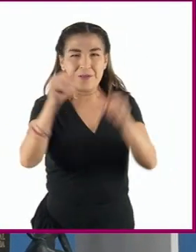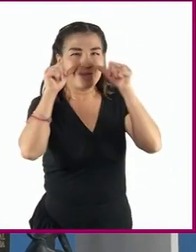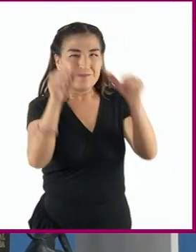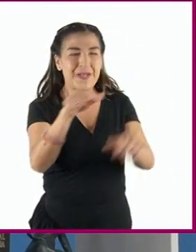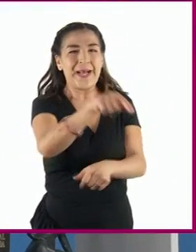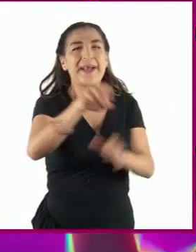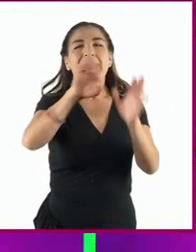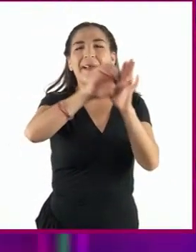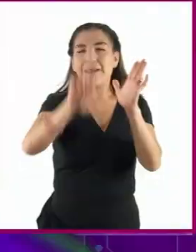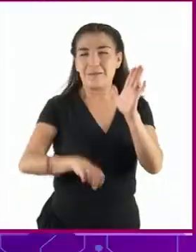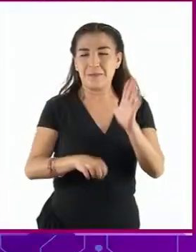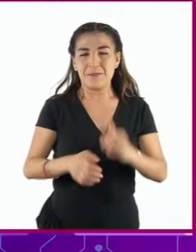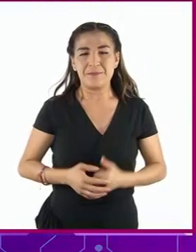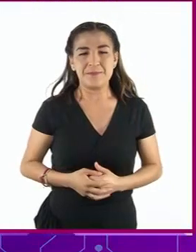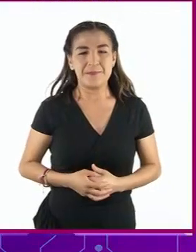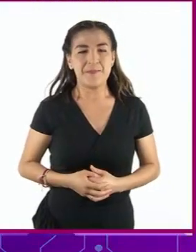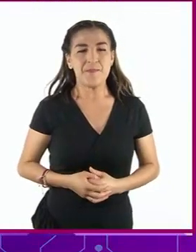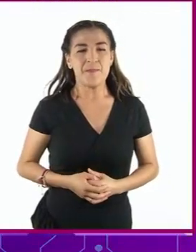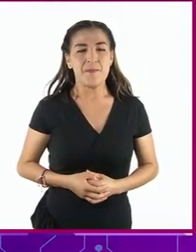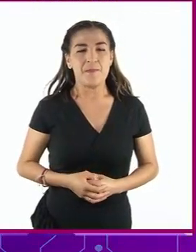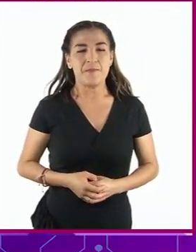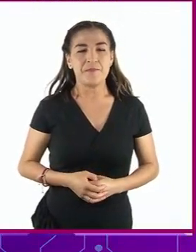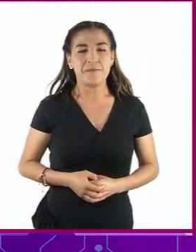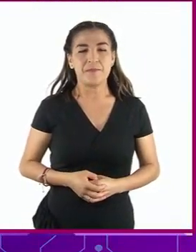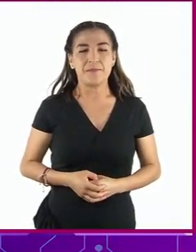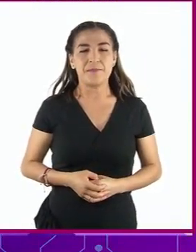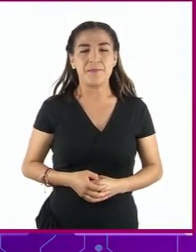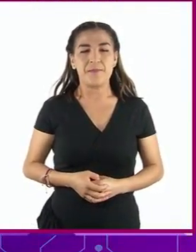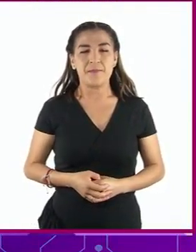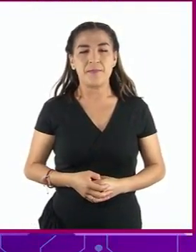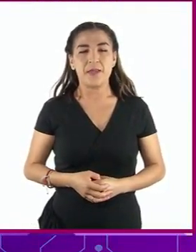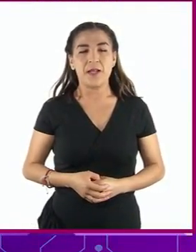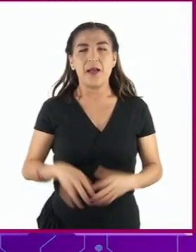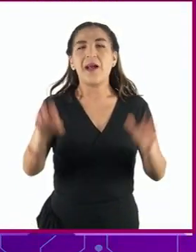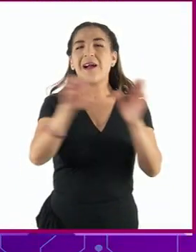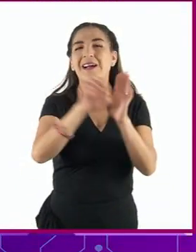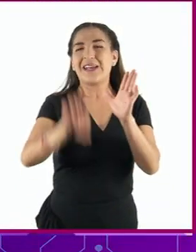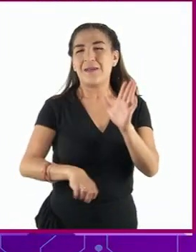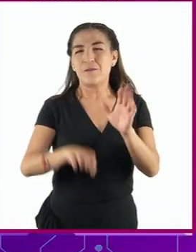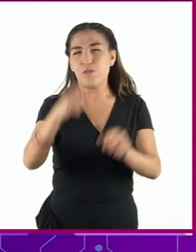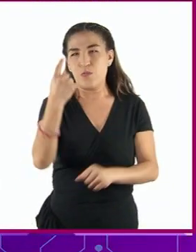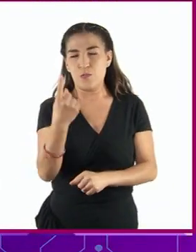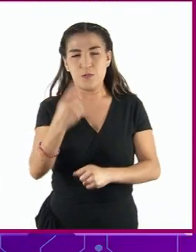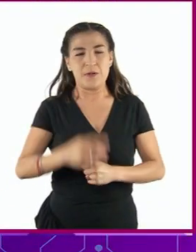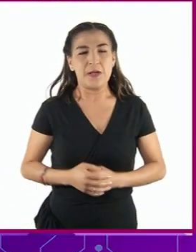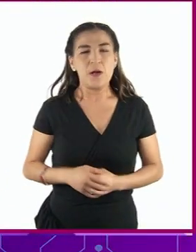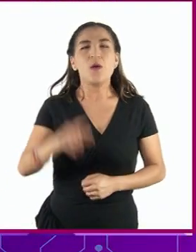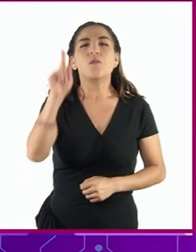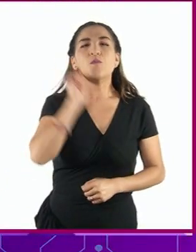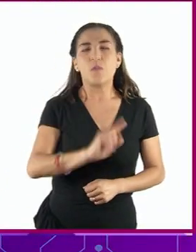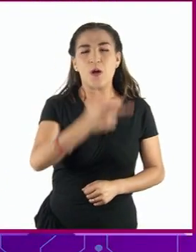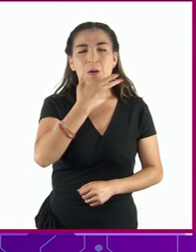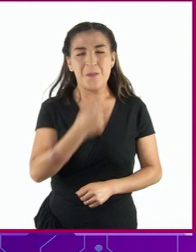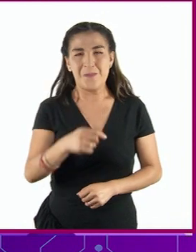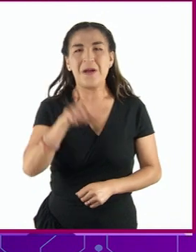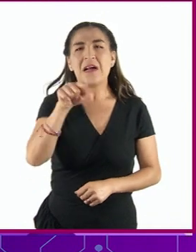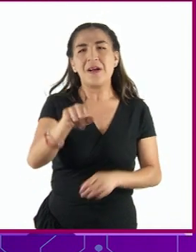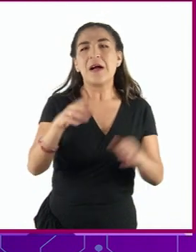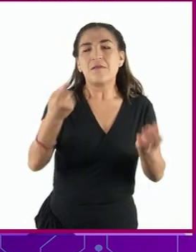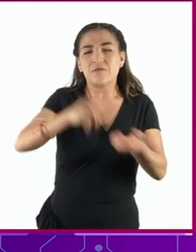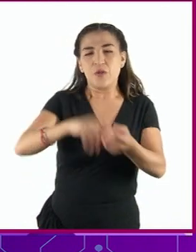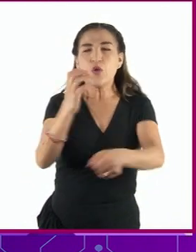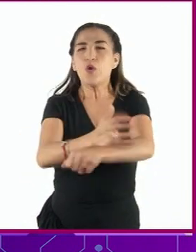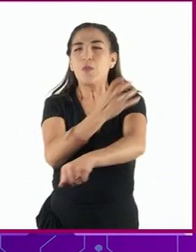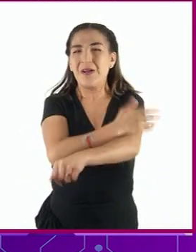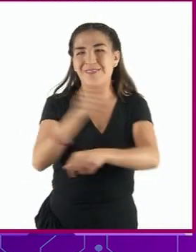siguientes ejemplos. Ejemplo 1. Adriana y Javier son compañeros de oficina y han experimentado